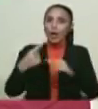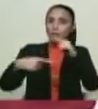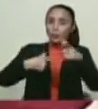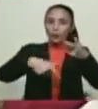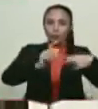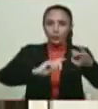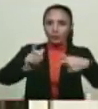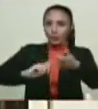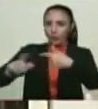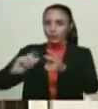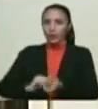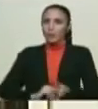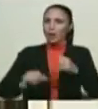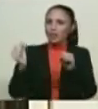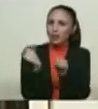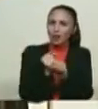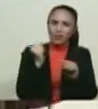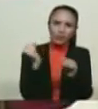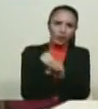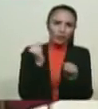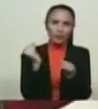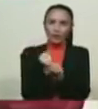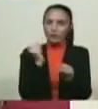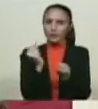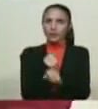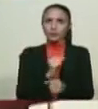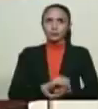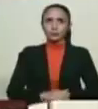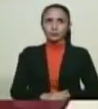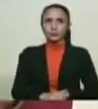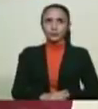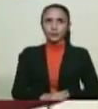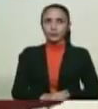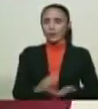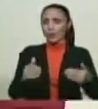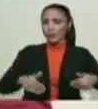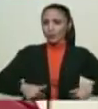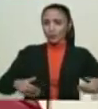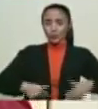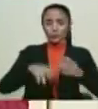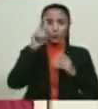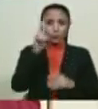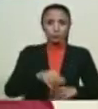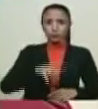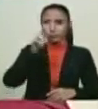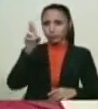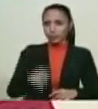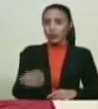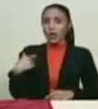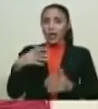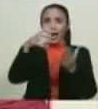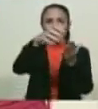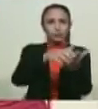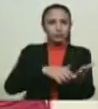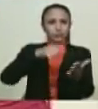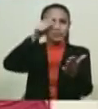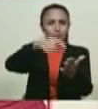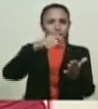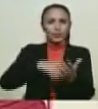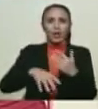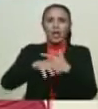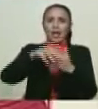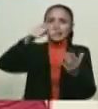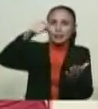trabajar, para parir la tierra, hacerla parir con el esfuerzo diario, abriendo el surco, recogiendo la